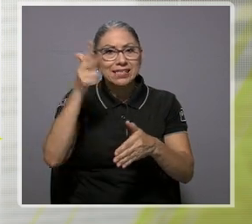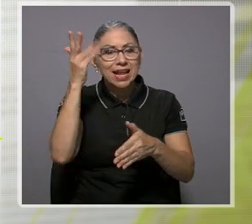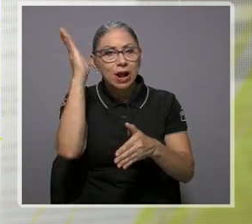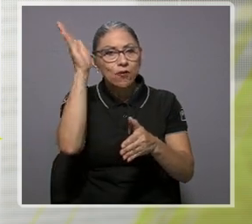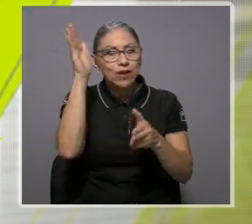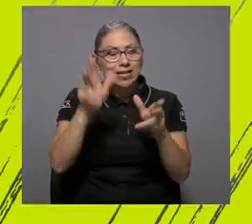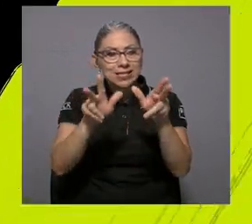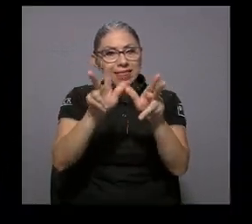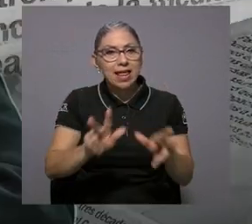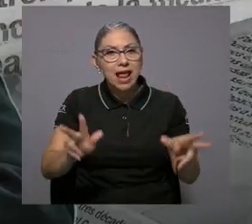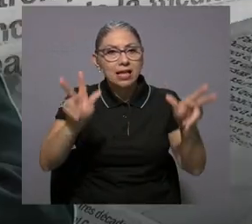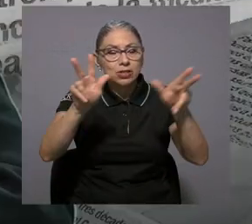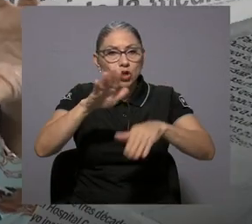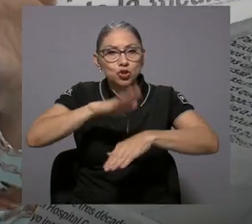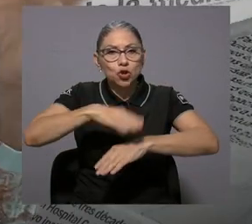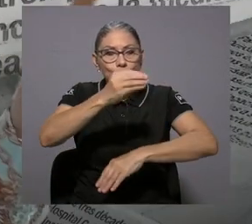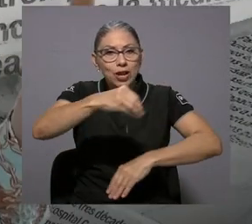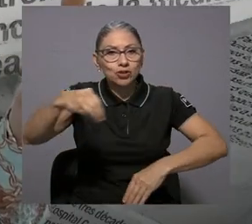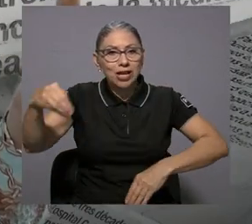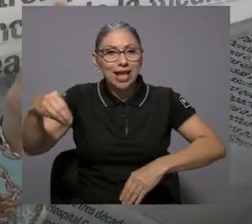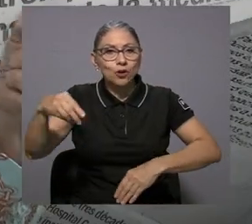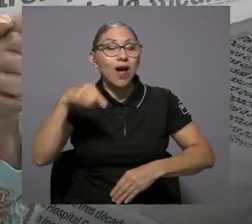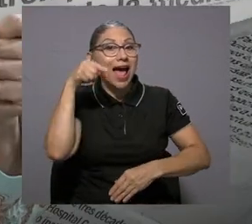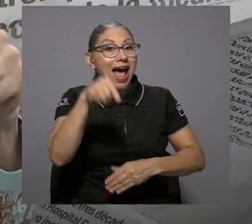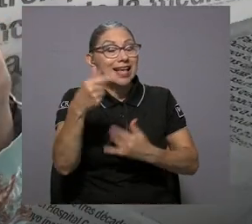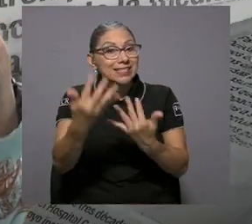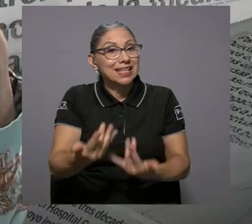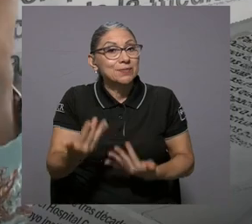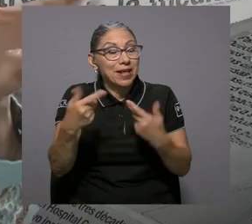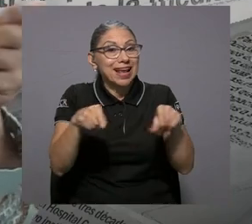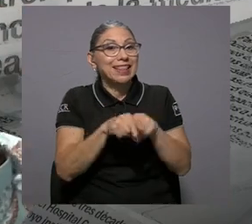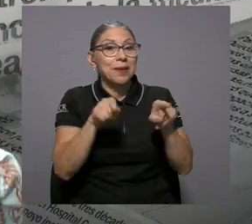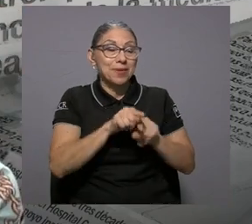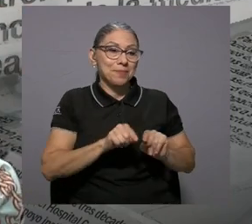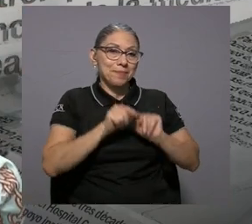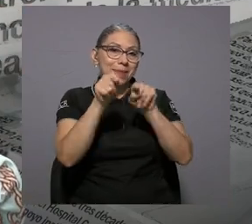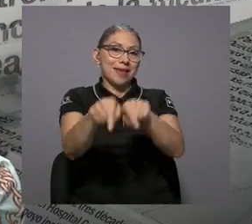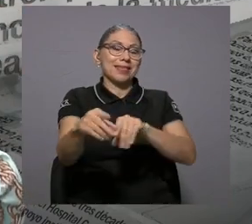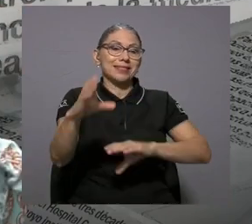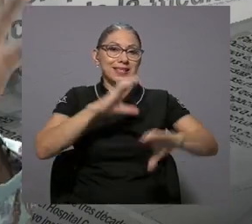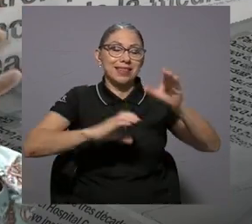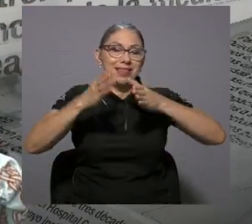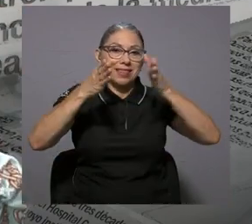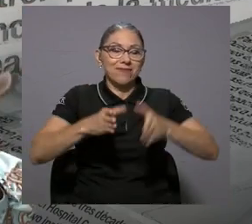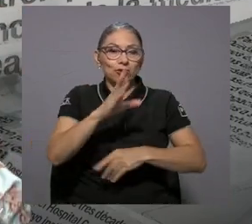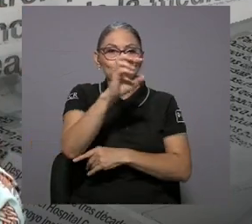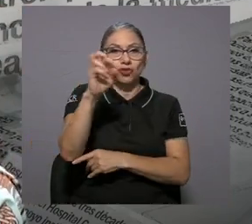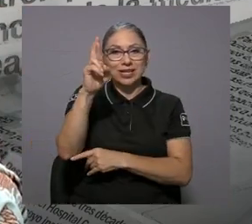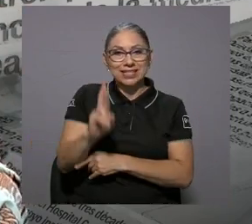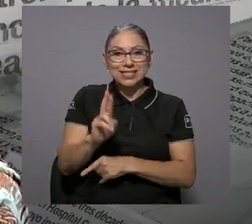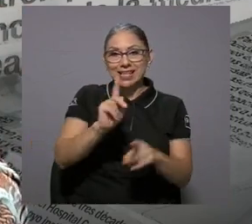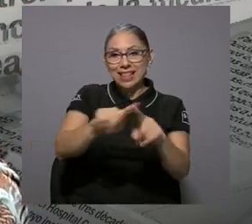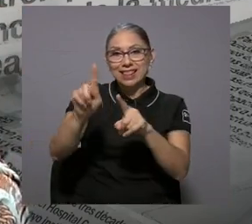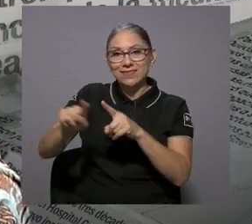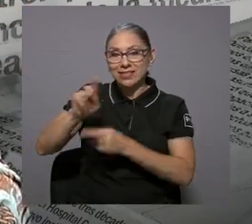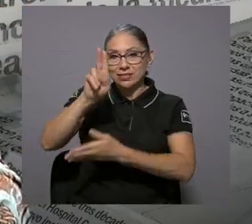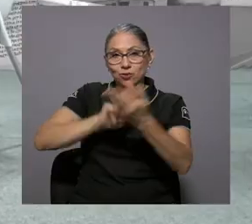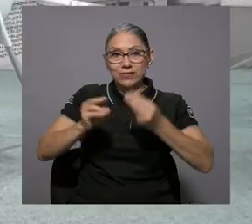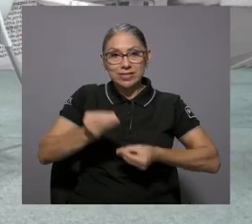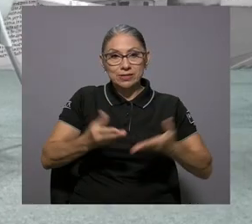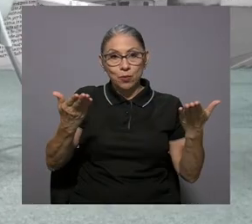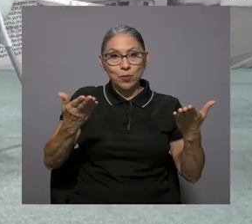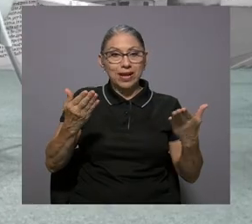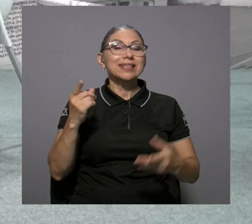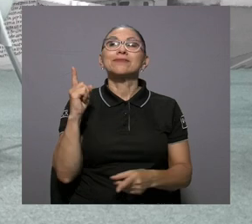el Océano. A la cual se espera que vayan también científicos costarricenses de universidades públicas.